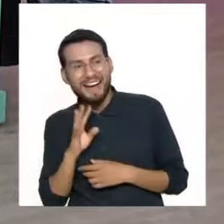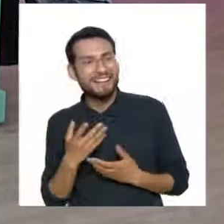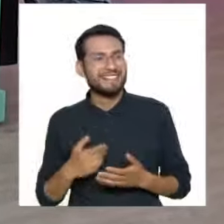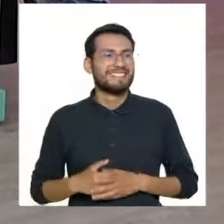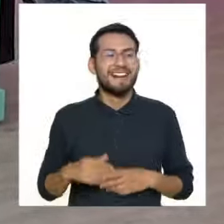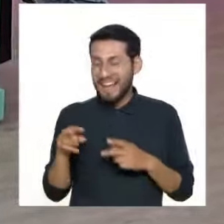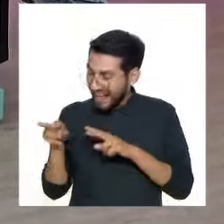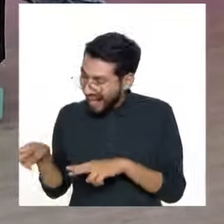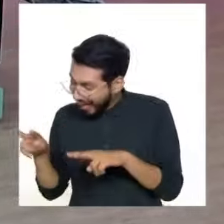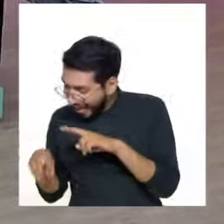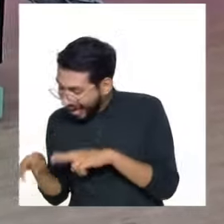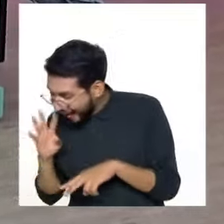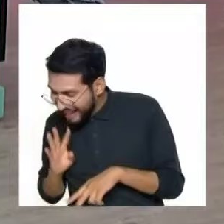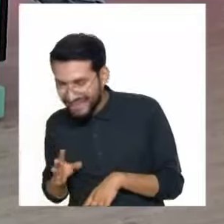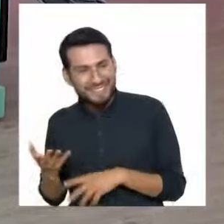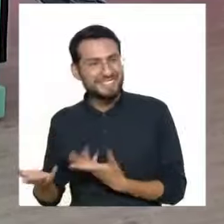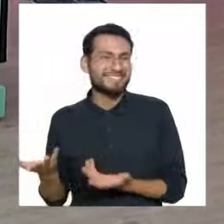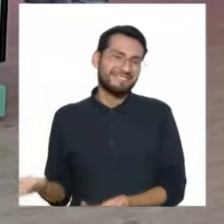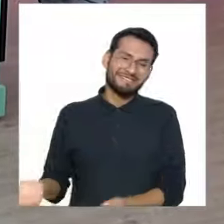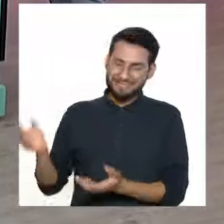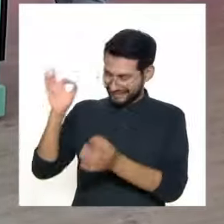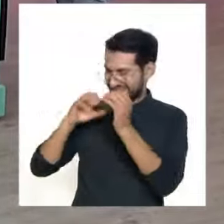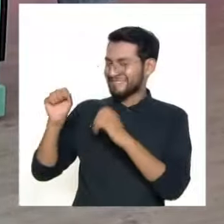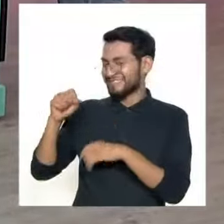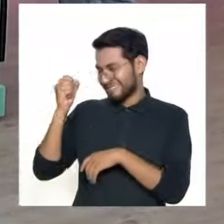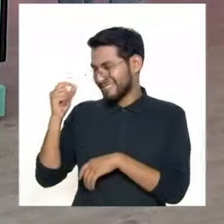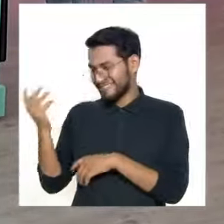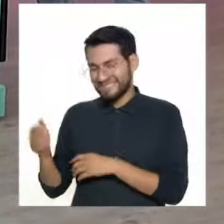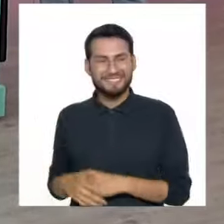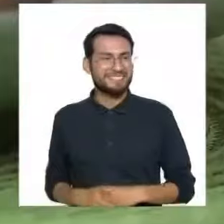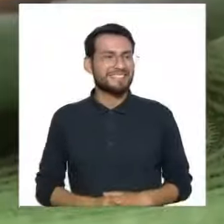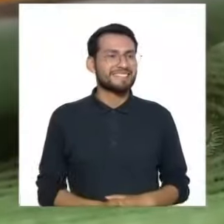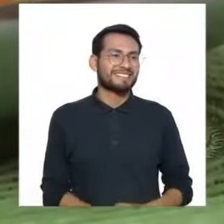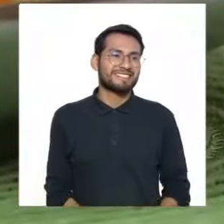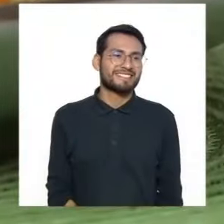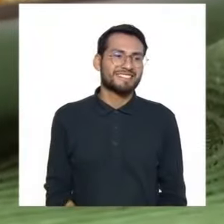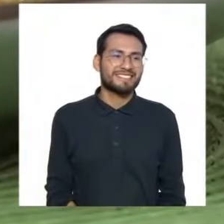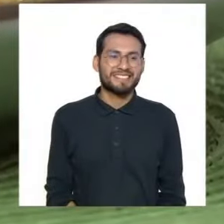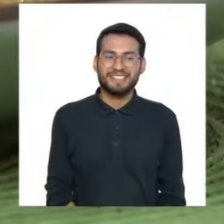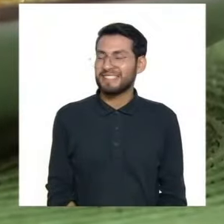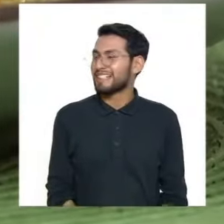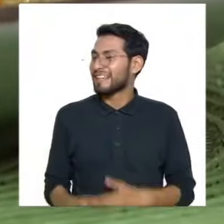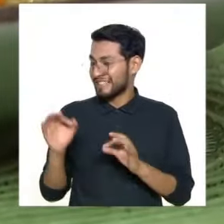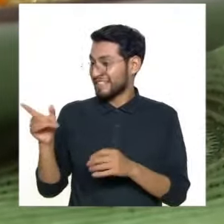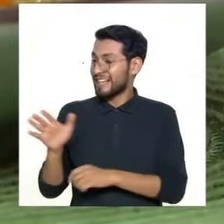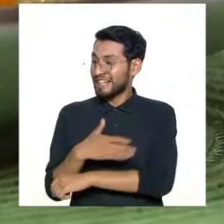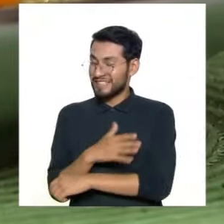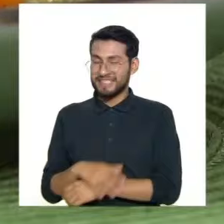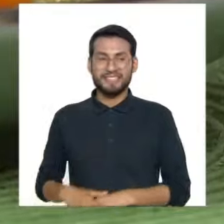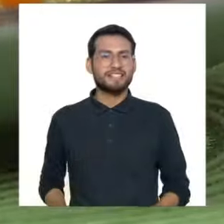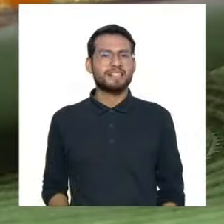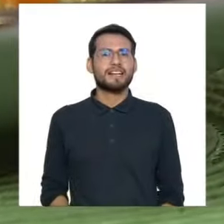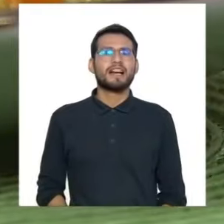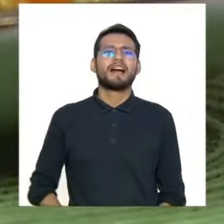ver no se puede concentrar uno con esto yo te entiendo silvita yo te entiendo